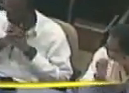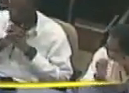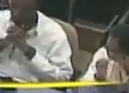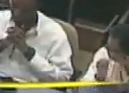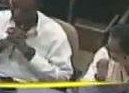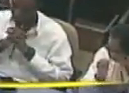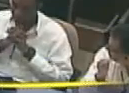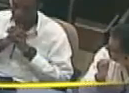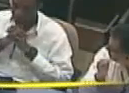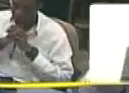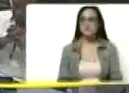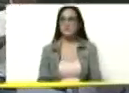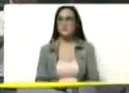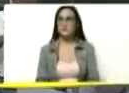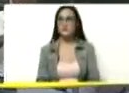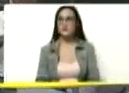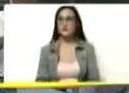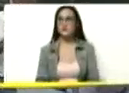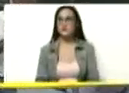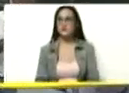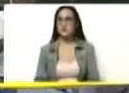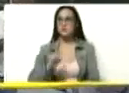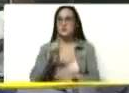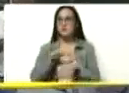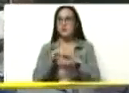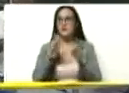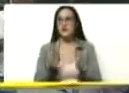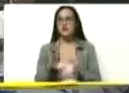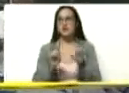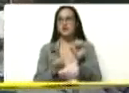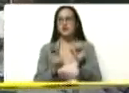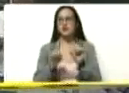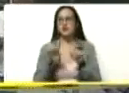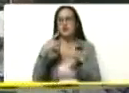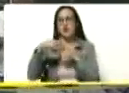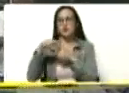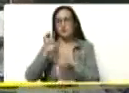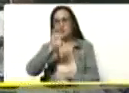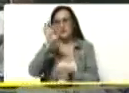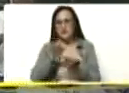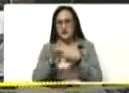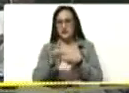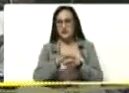Al hermano Terence Drew, primer ministro de San Cristóbal y Nieves.